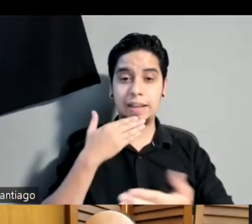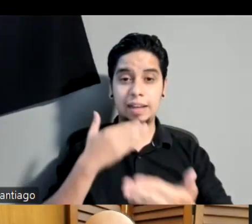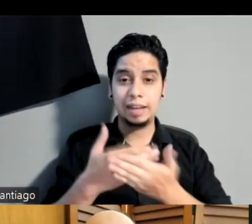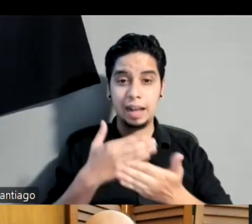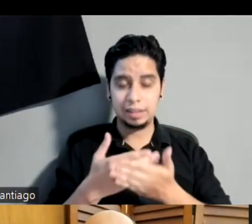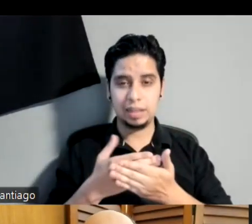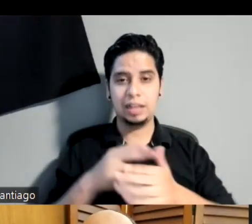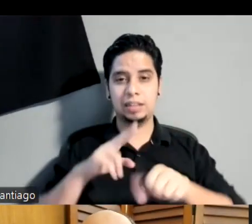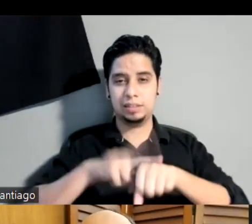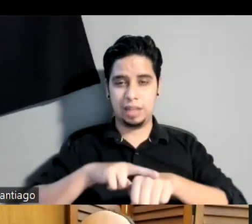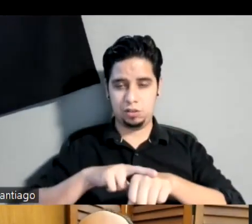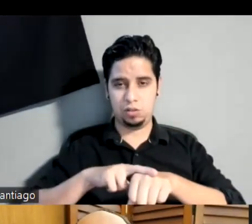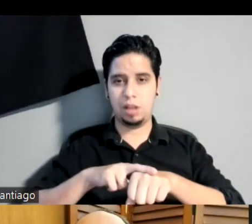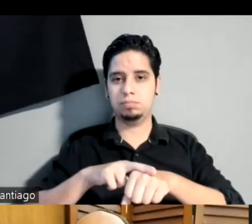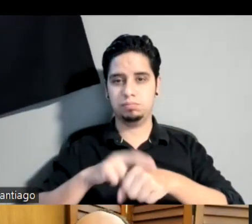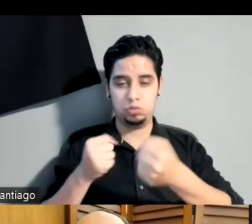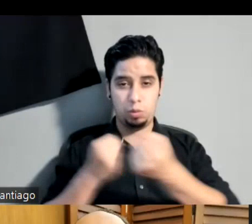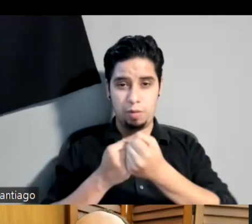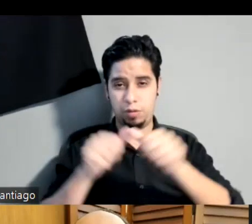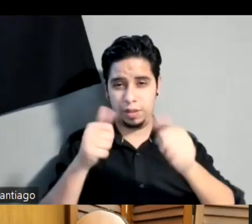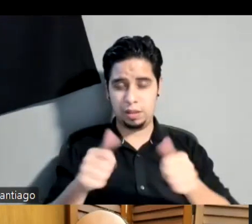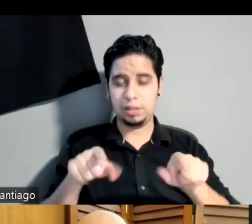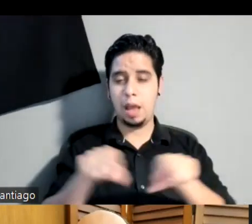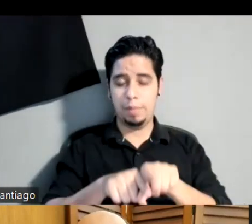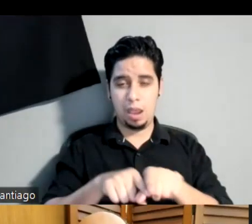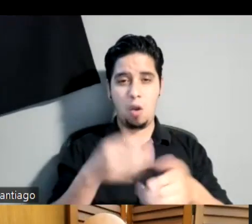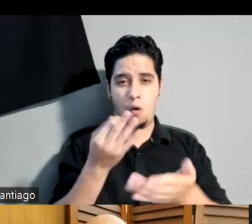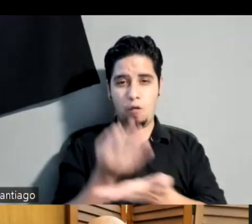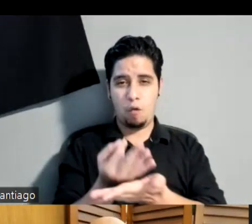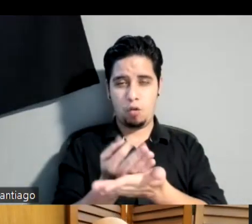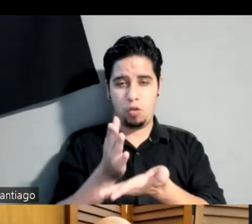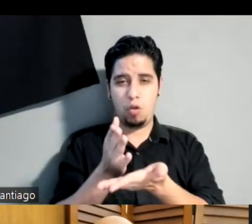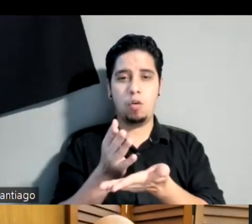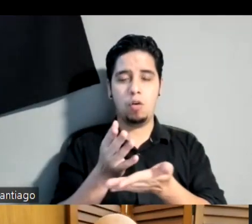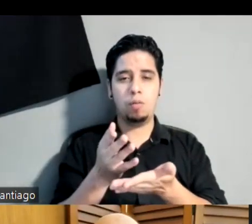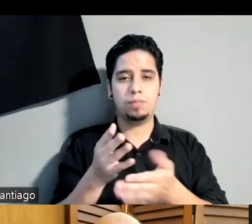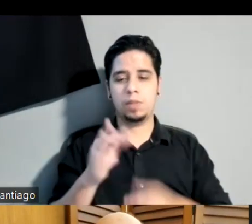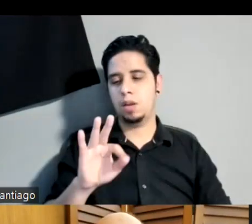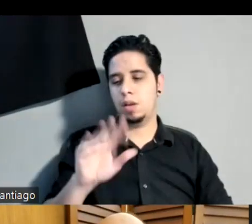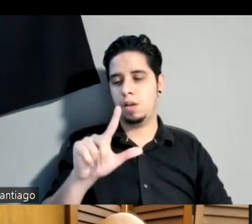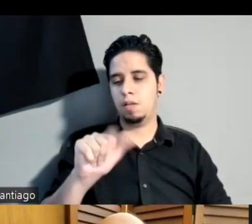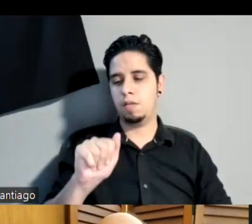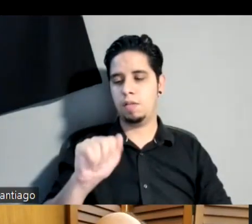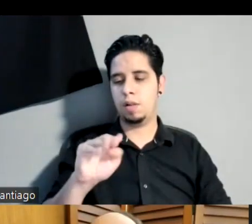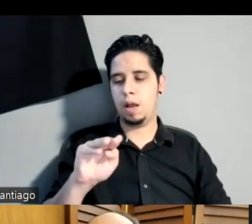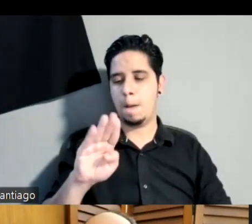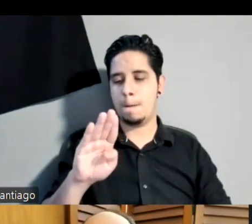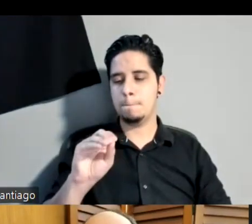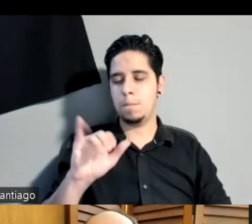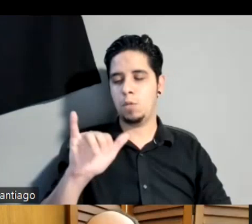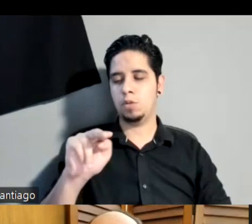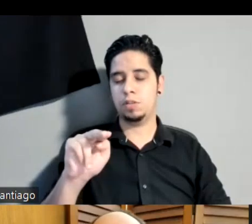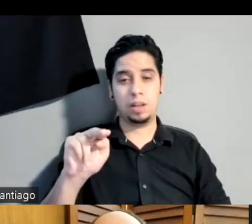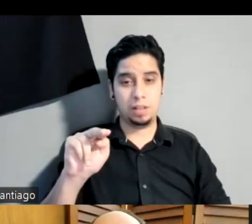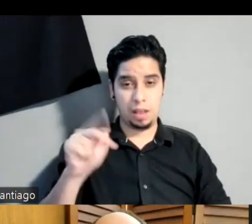National Endowment for the Arts y al Fondo Flamboyant para las Artes que hacen disponible esta conversación